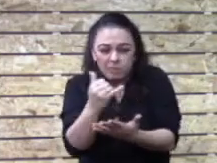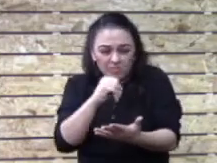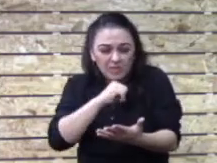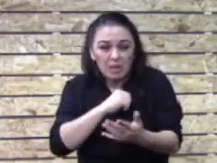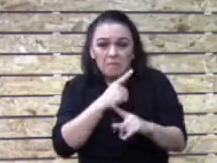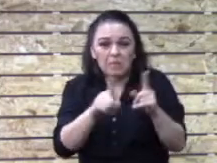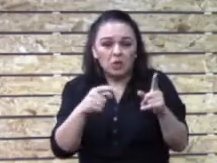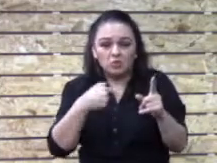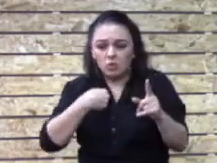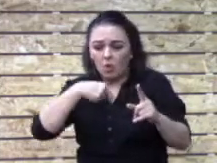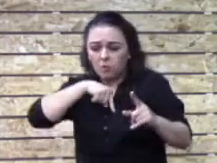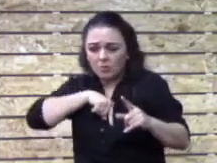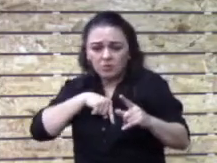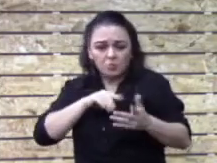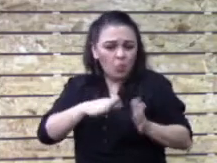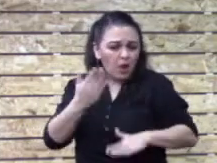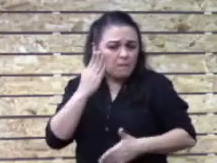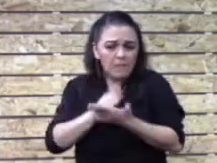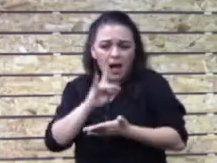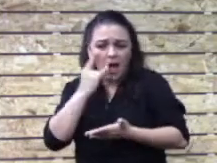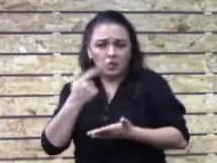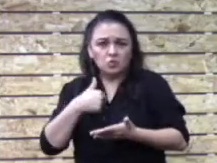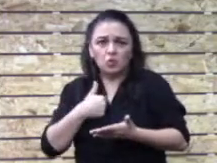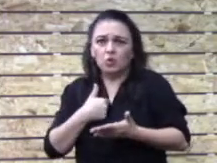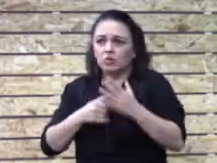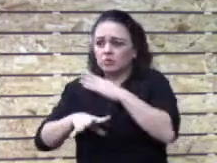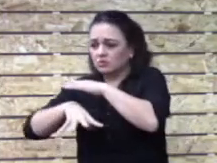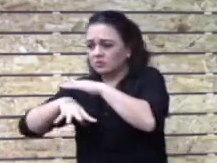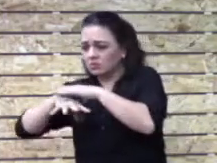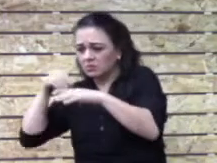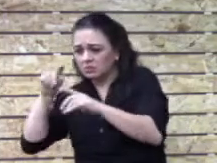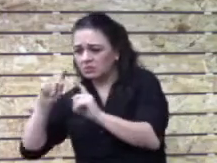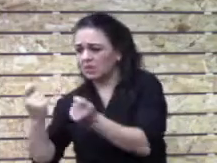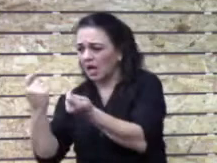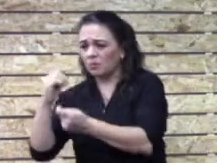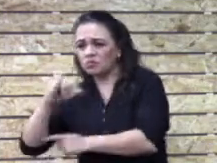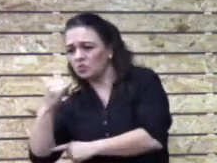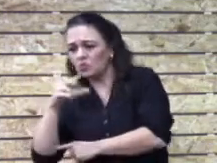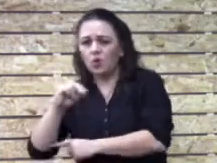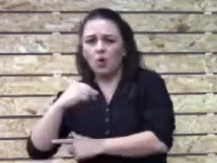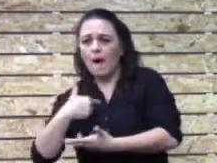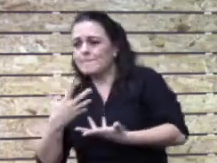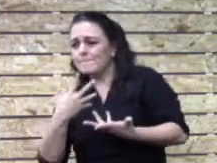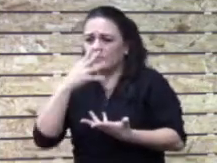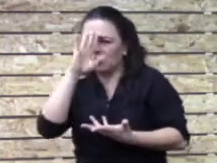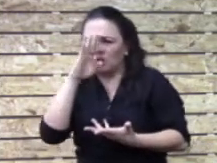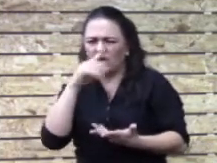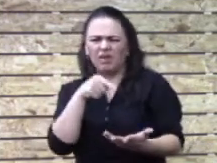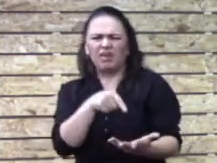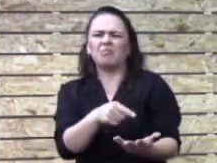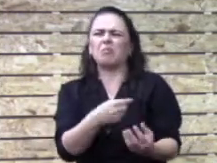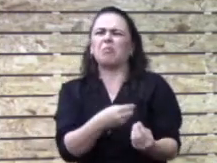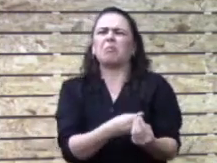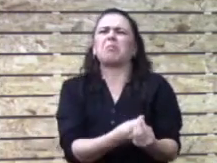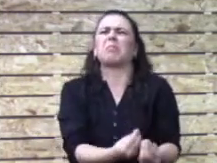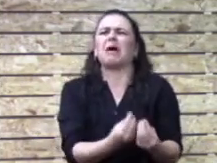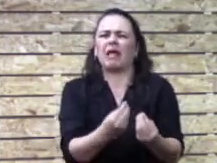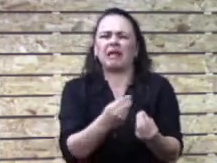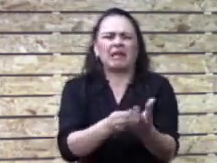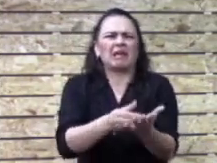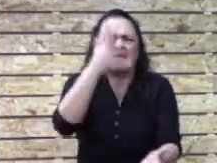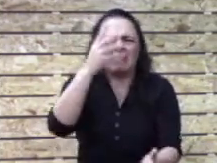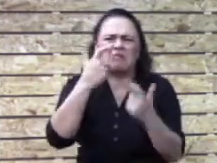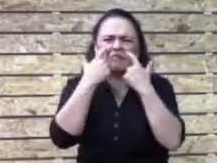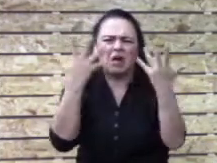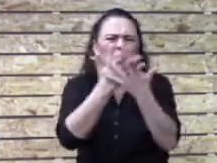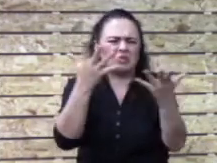una superstición que nos evite sufrir. Está escrito para que nos refugiemos en el Dios del pacto de gracia, que envió